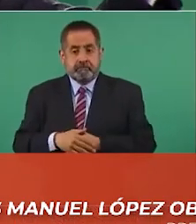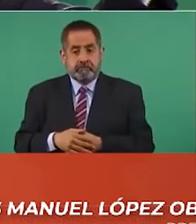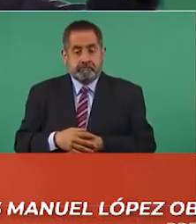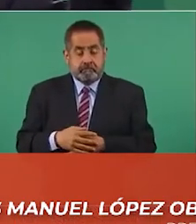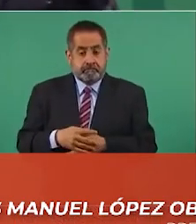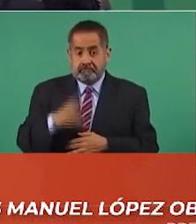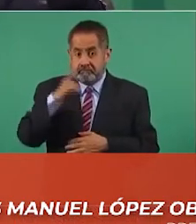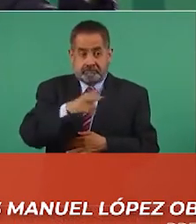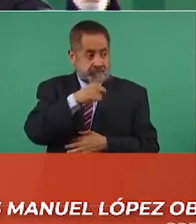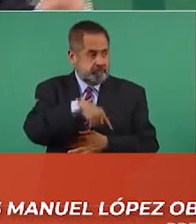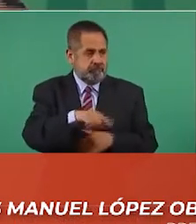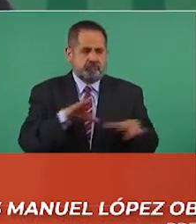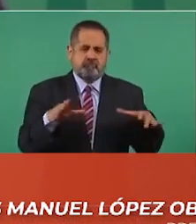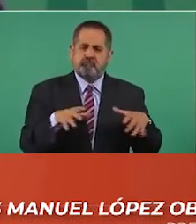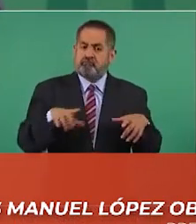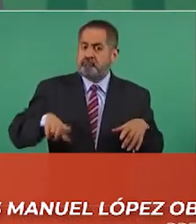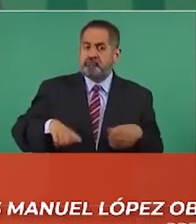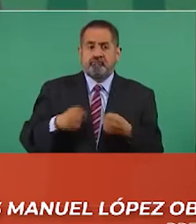monopolio